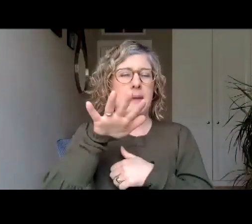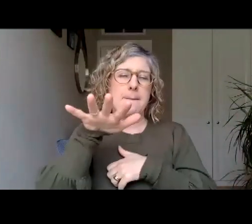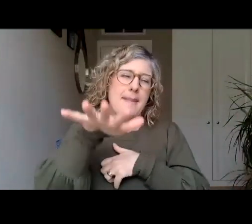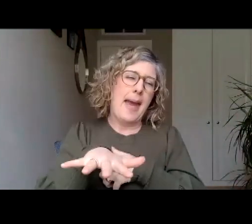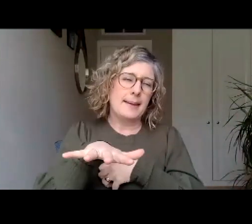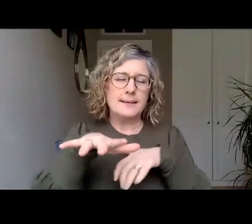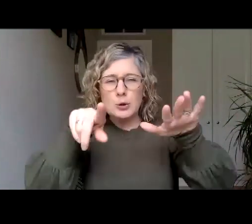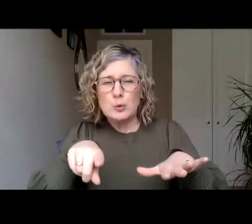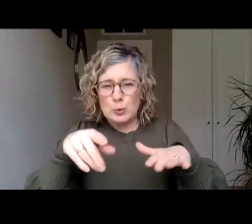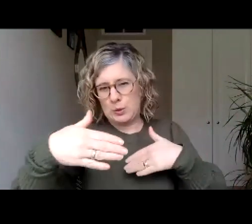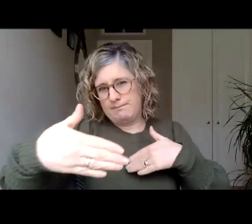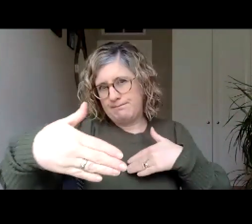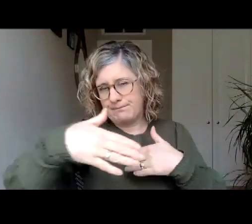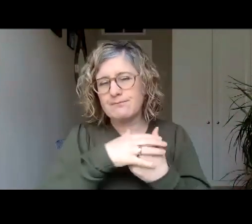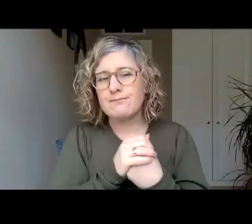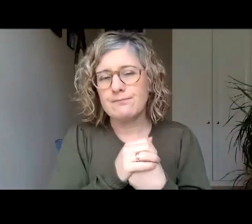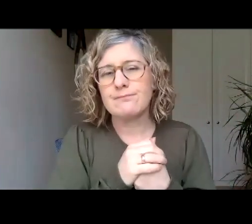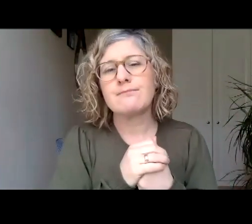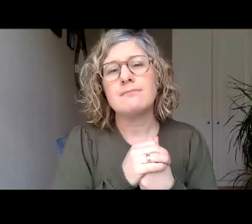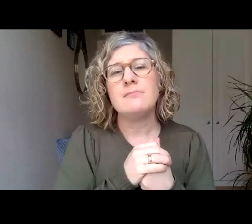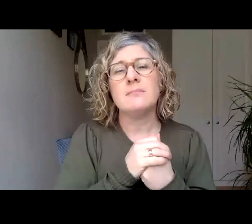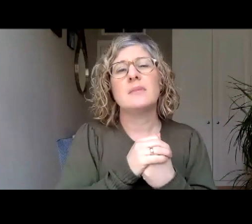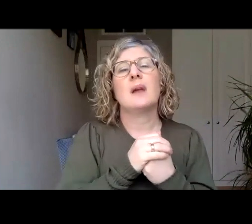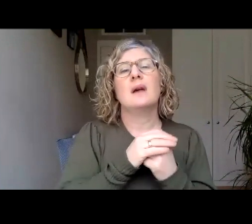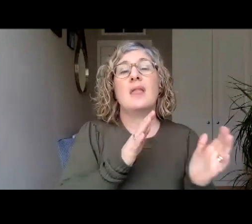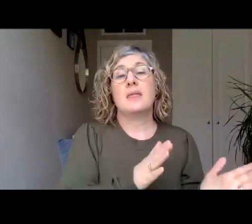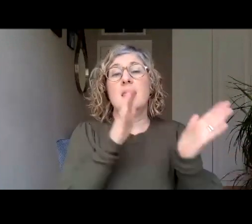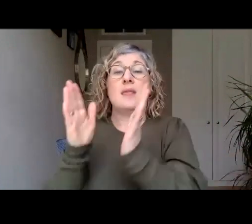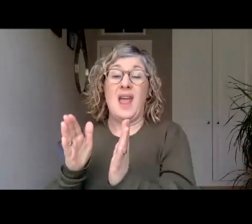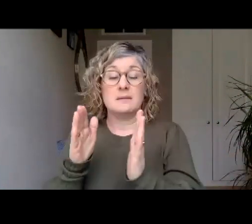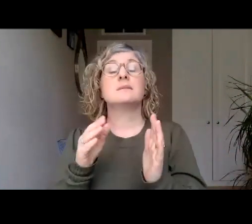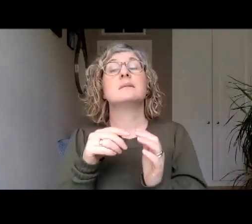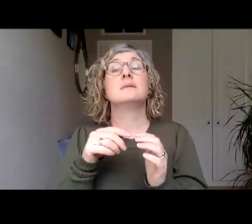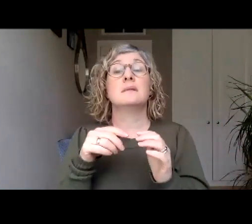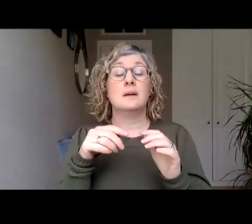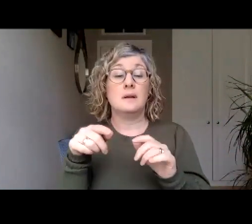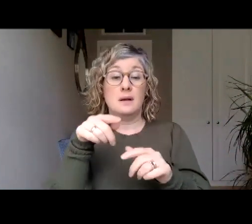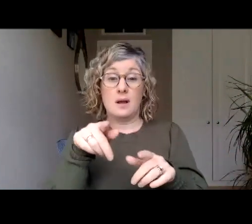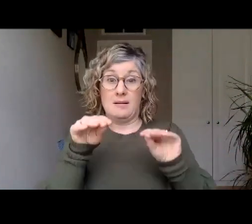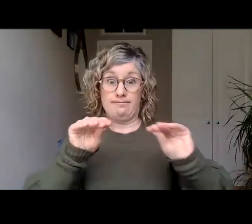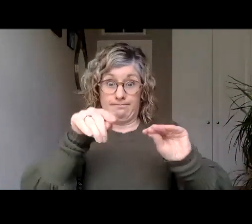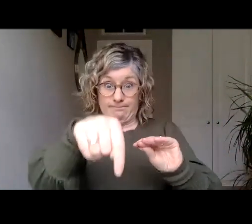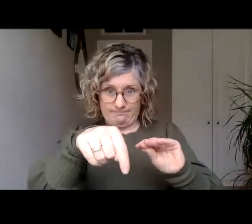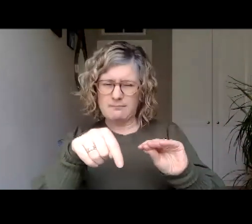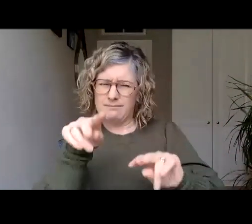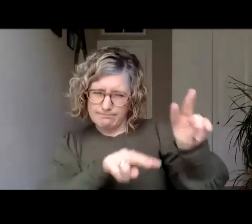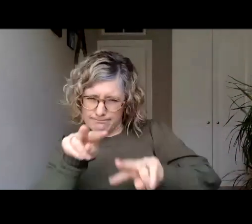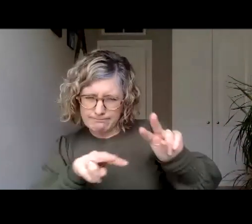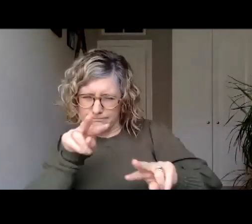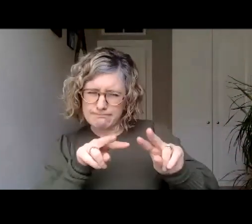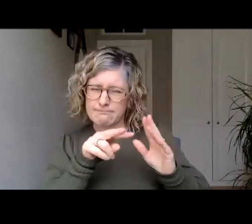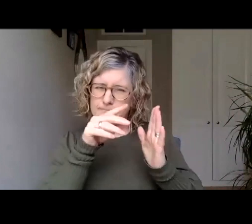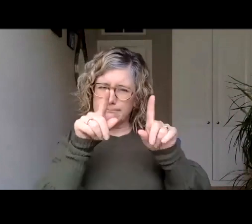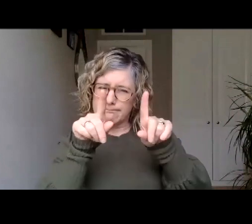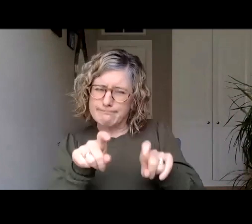ser la sede, así es que nos pusimos a la tarea de identificar cómo podríamos hacer esa transición a la modalidad